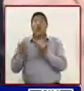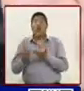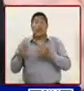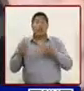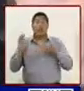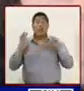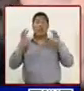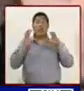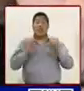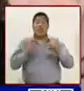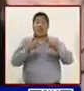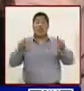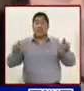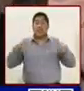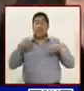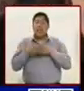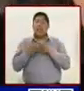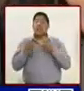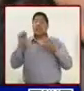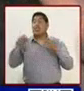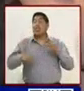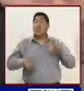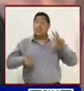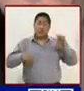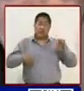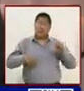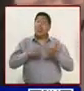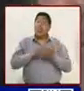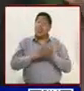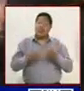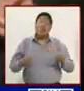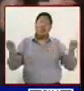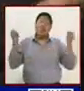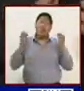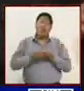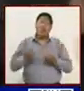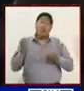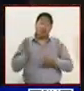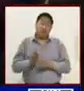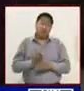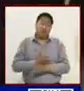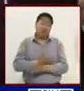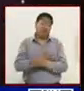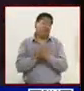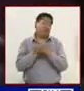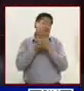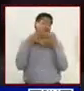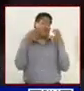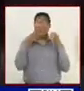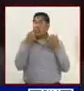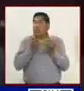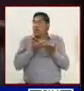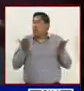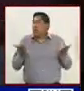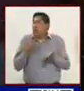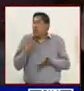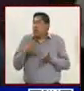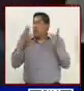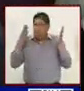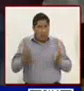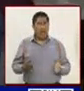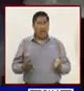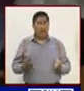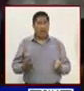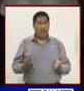de los terrenos. Sin embargo, esto se ha estado acrecentando, ha ido aumentando la tensión, porque claro, se decía, ¿dónde van a estudiar